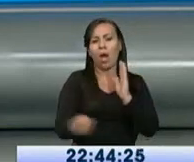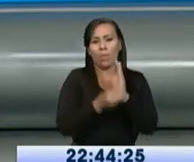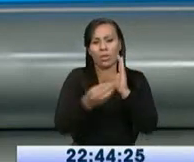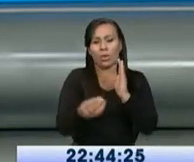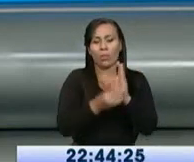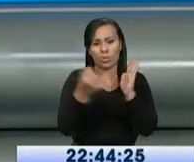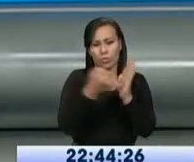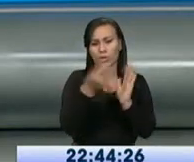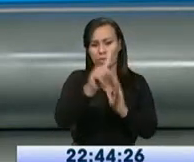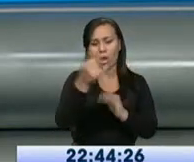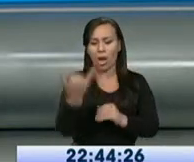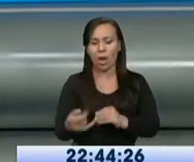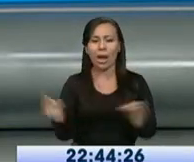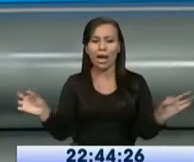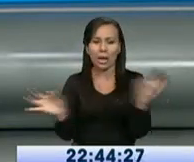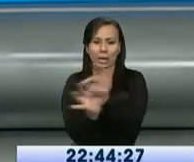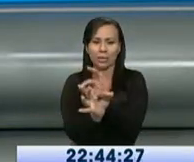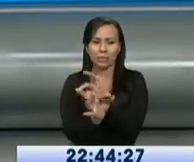del impuesto. Veamos.